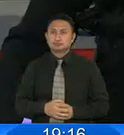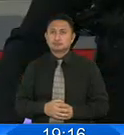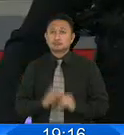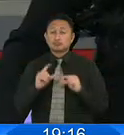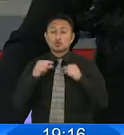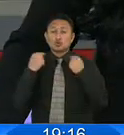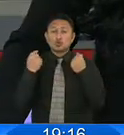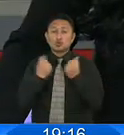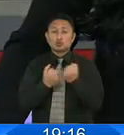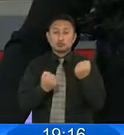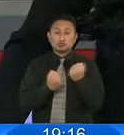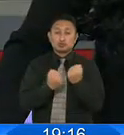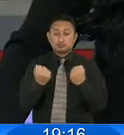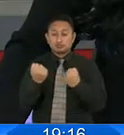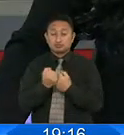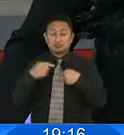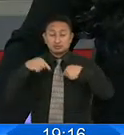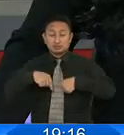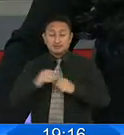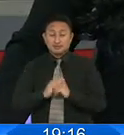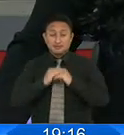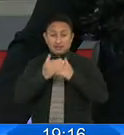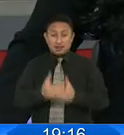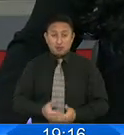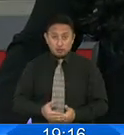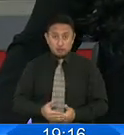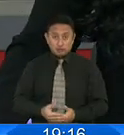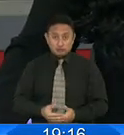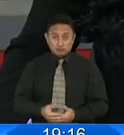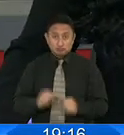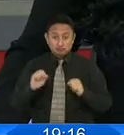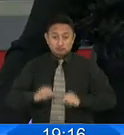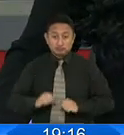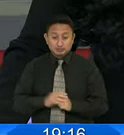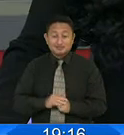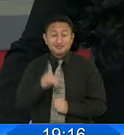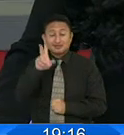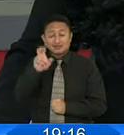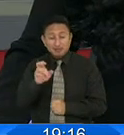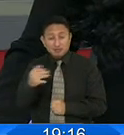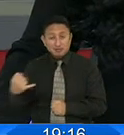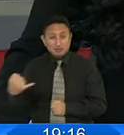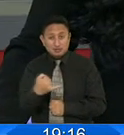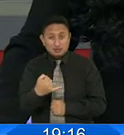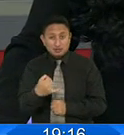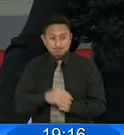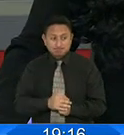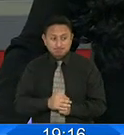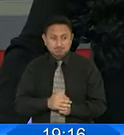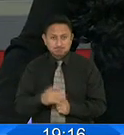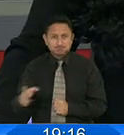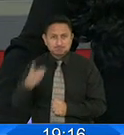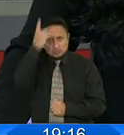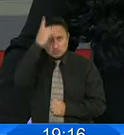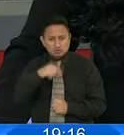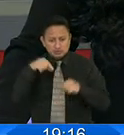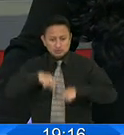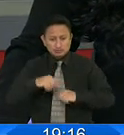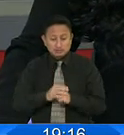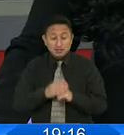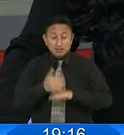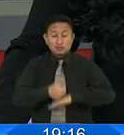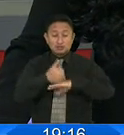Grupos a favor y en contra de la despenalización del aborto en casos de violación mostraron su postura tras el dictamen de la